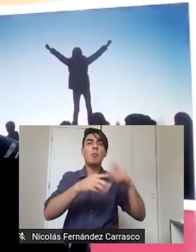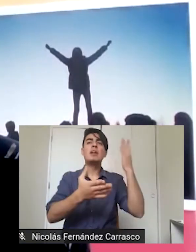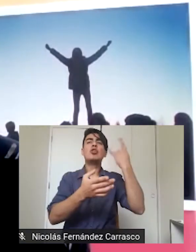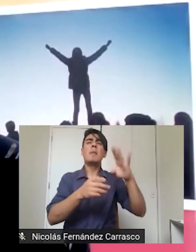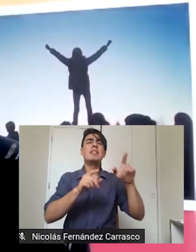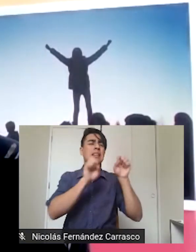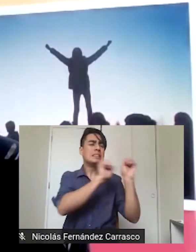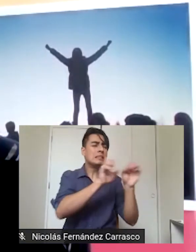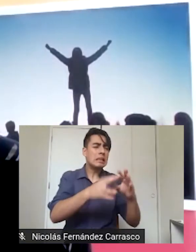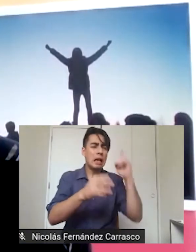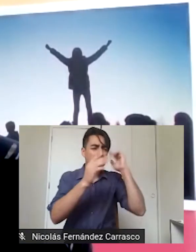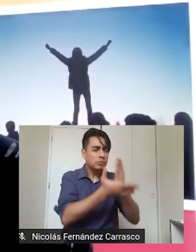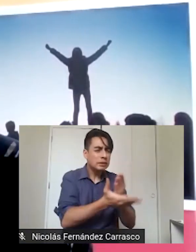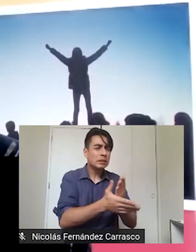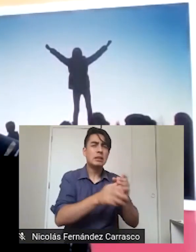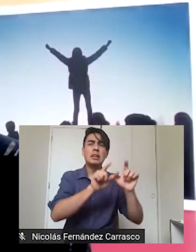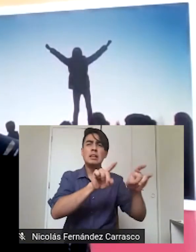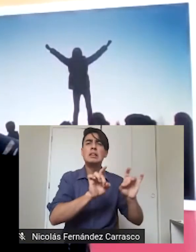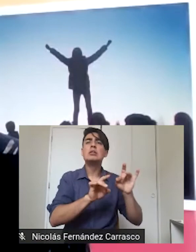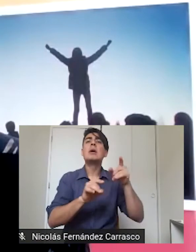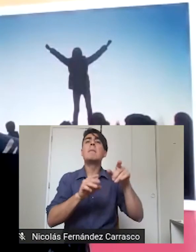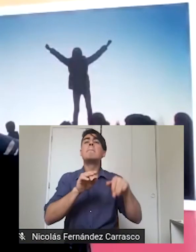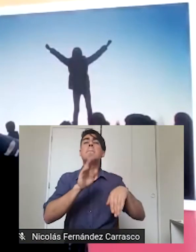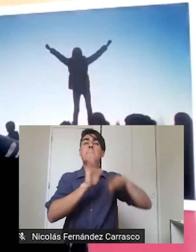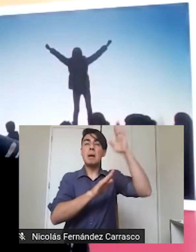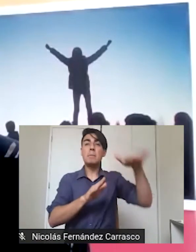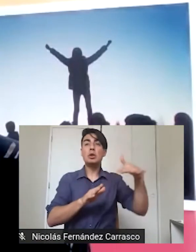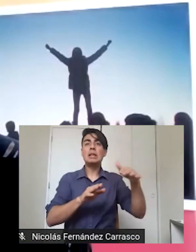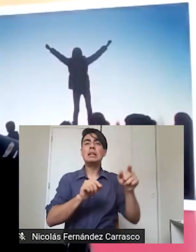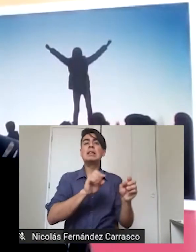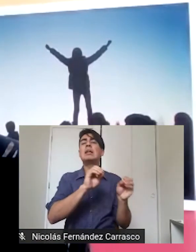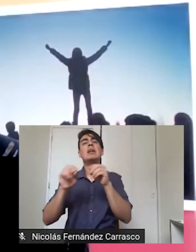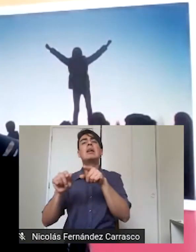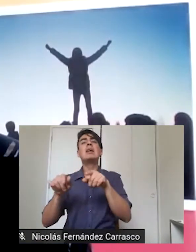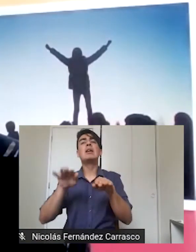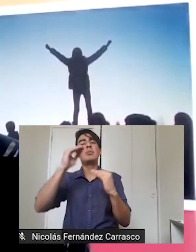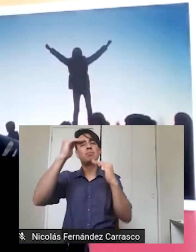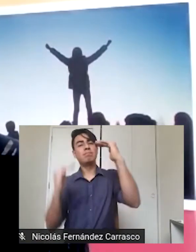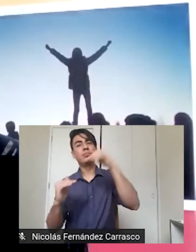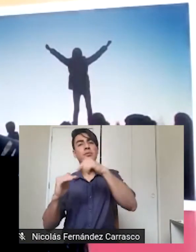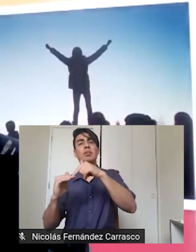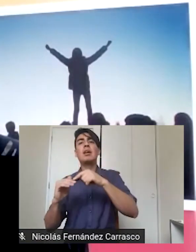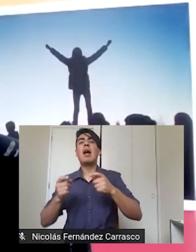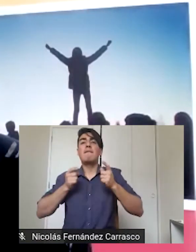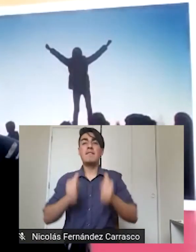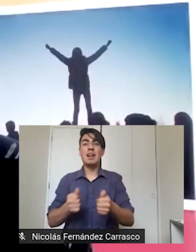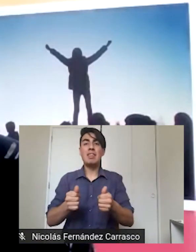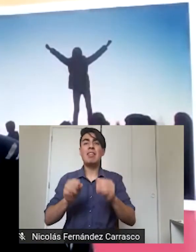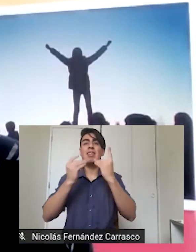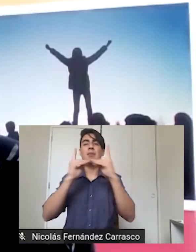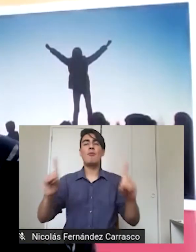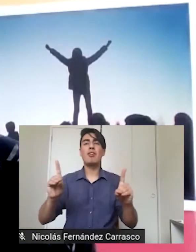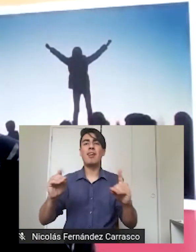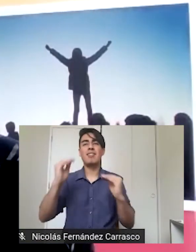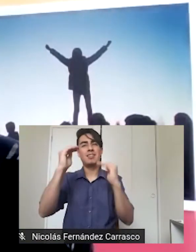Entonces, entrenar a los profesores en herramientas de diálogo es parte de lo que hacemos y es algo que tenemos que enseñar en